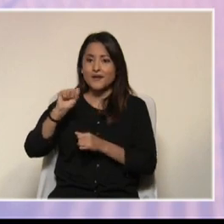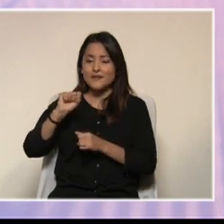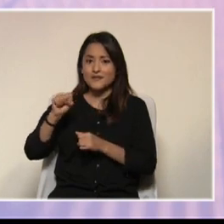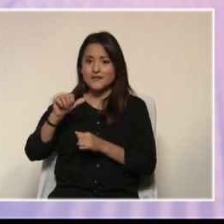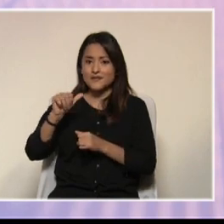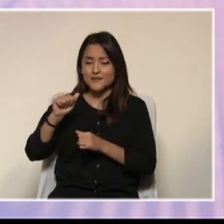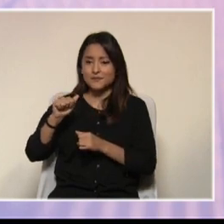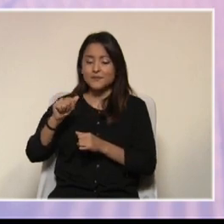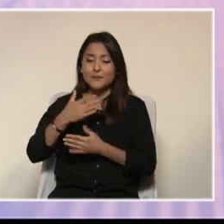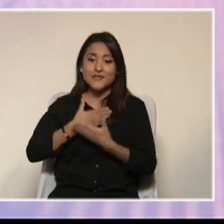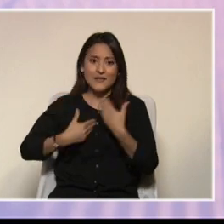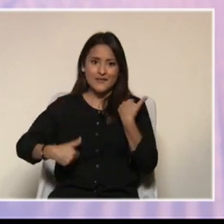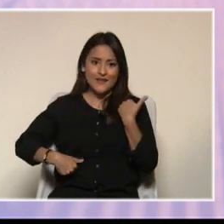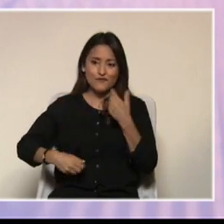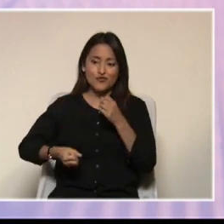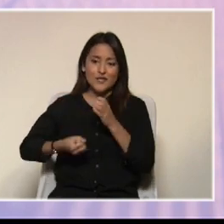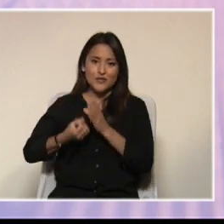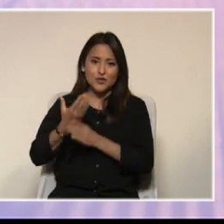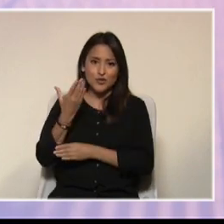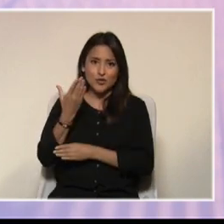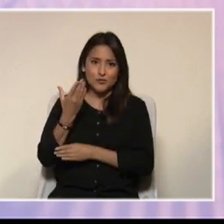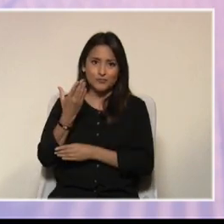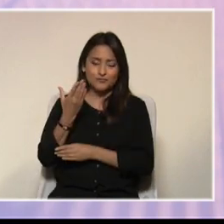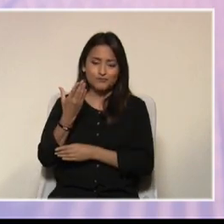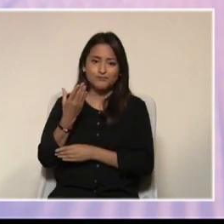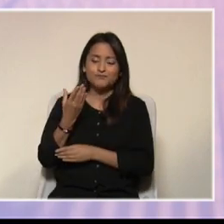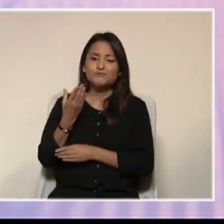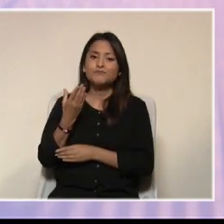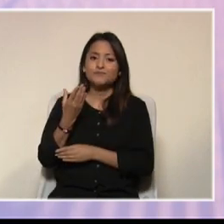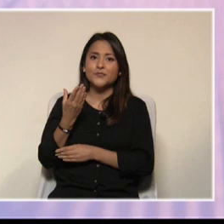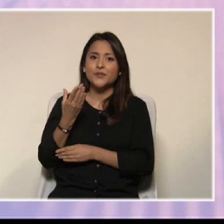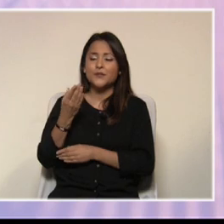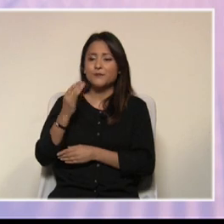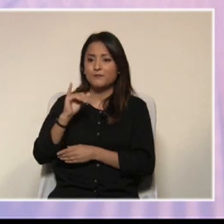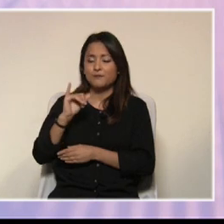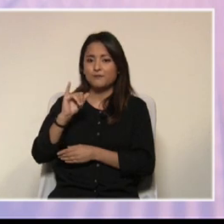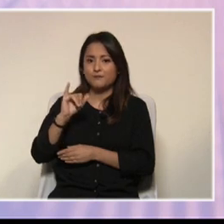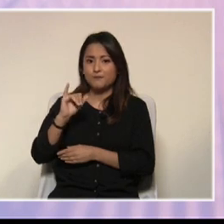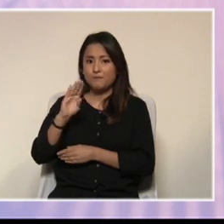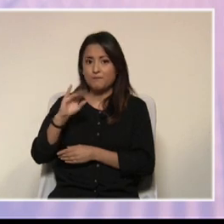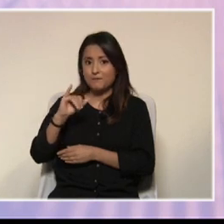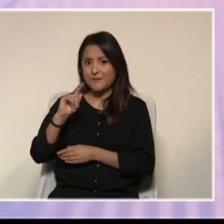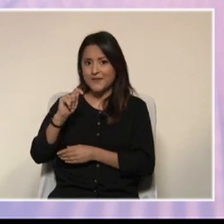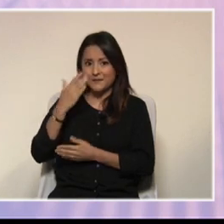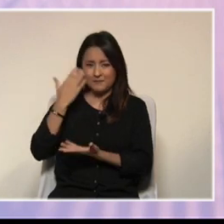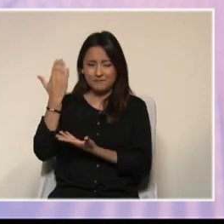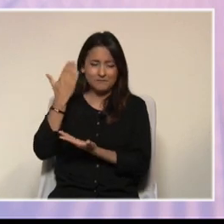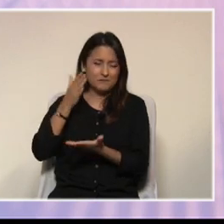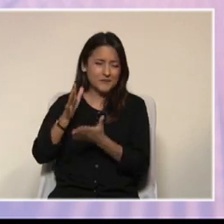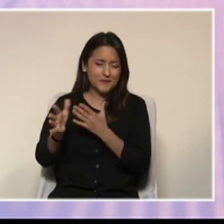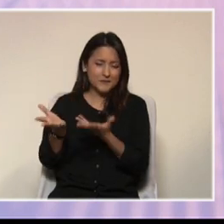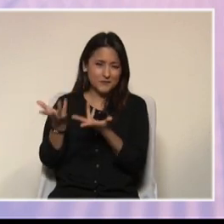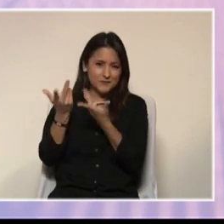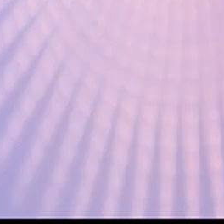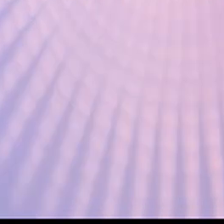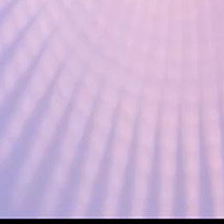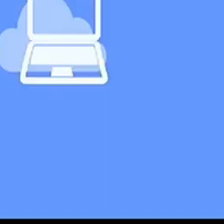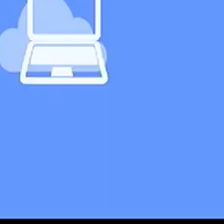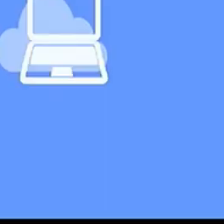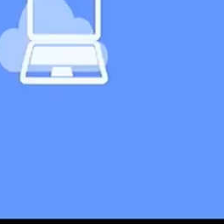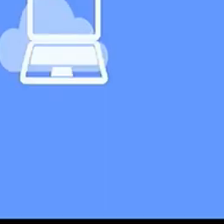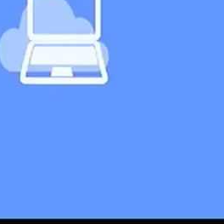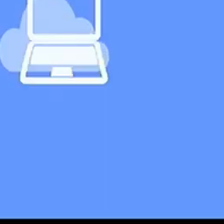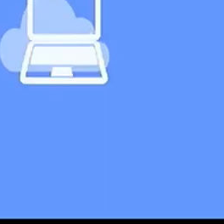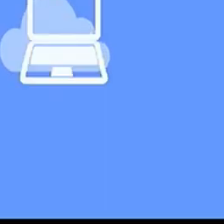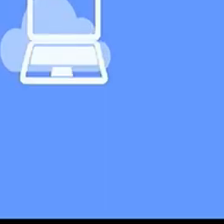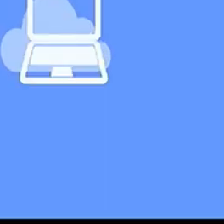la Fundación Bolivariana de la Informática y la Telemática. Adelante, ingeniera, la escuchamos.